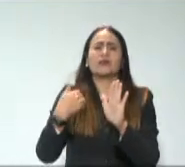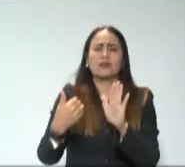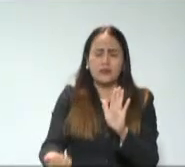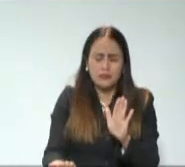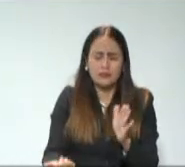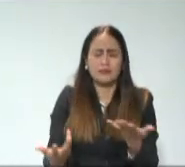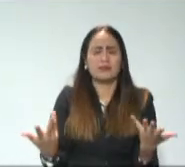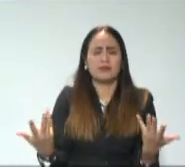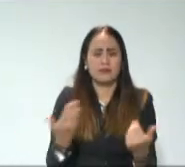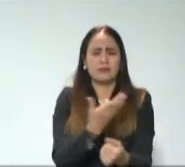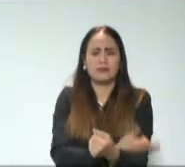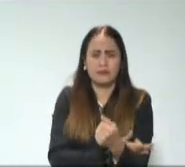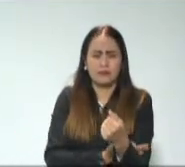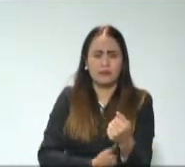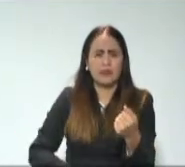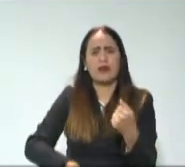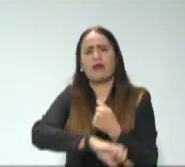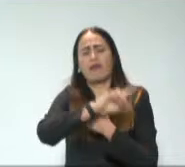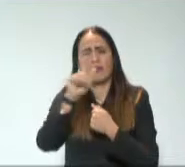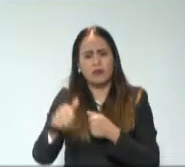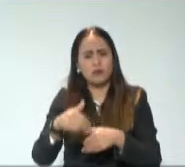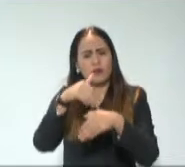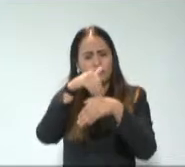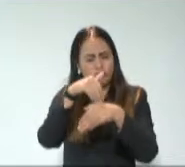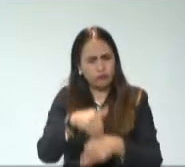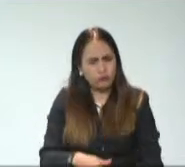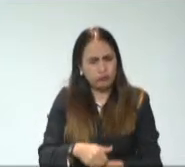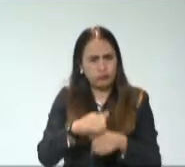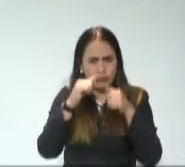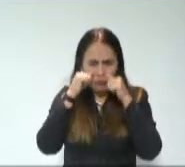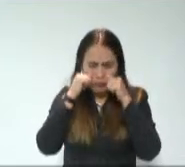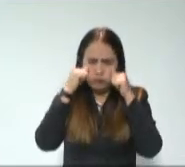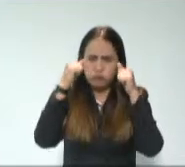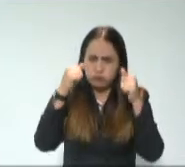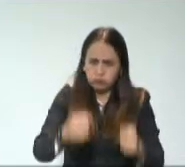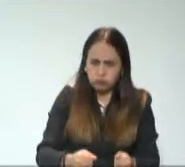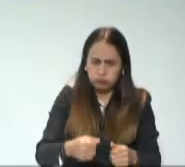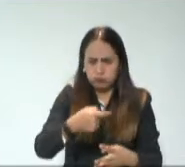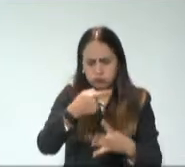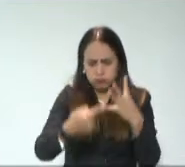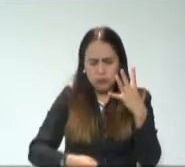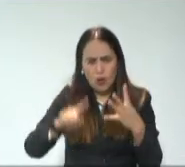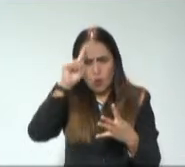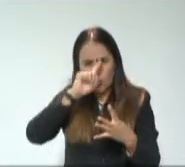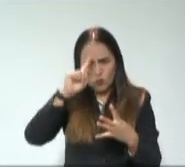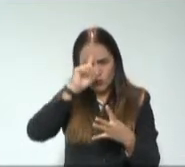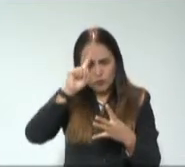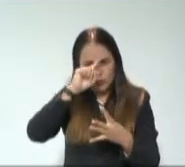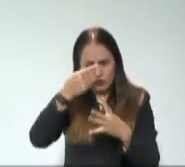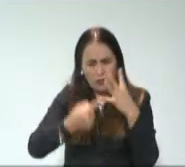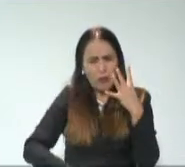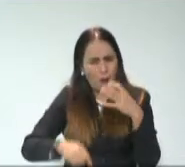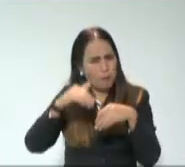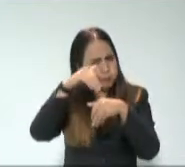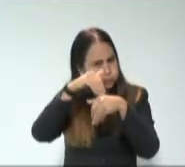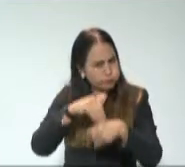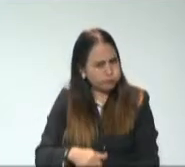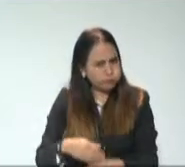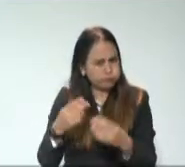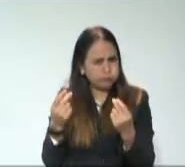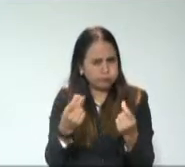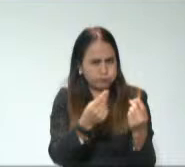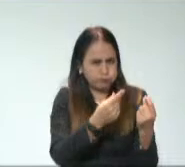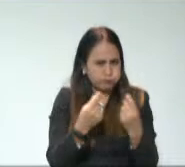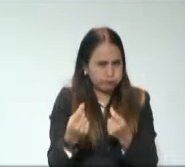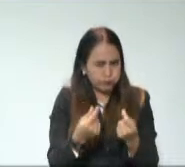forma tenga un mayor apego a los resultados y a las a las sugerencias que las